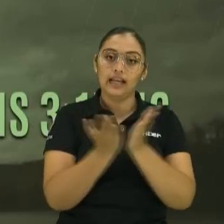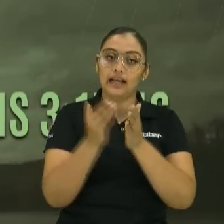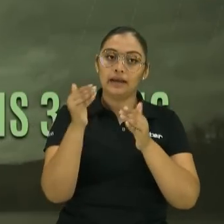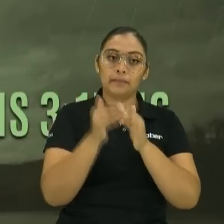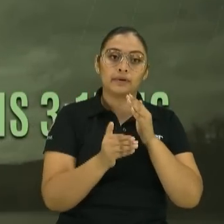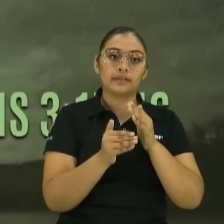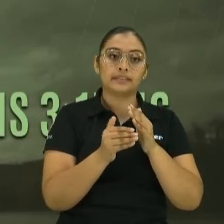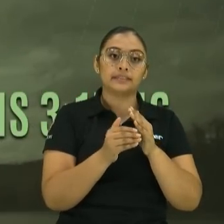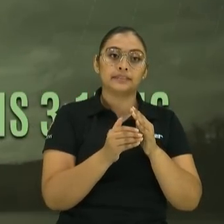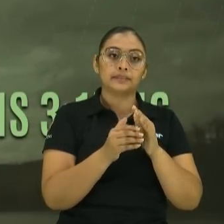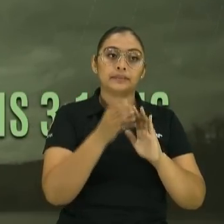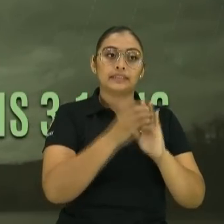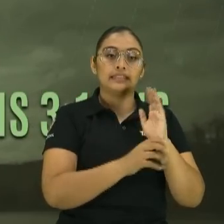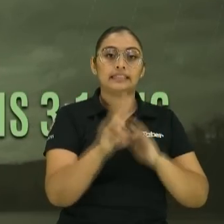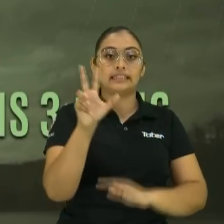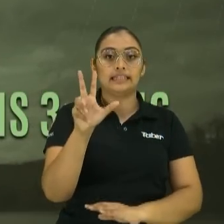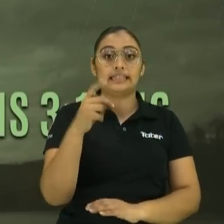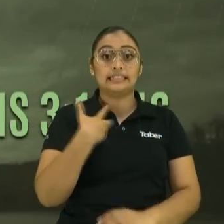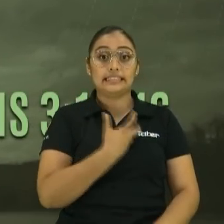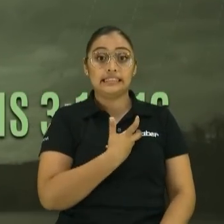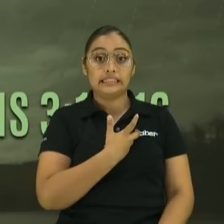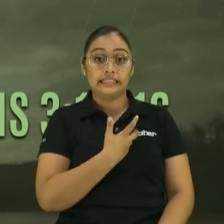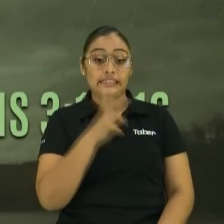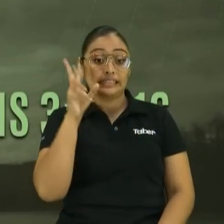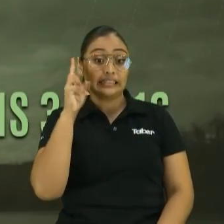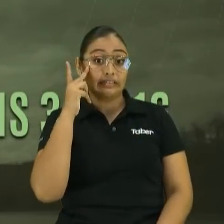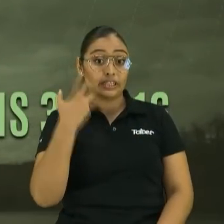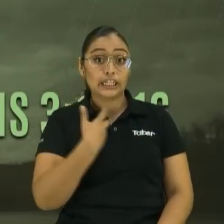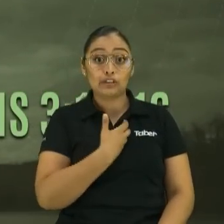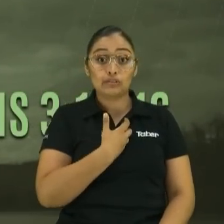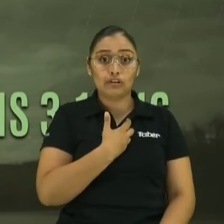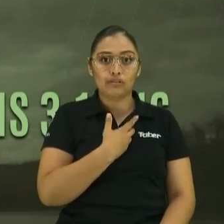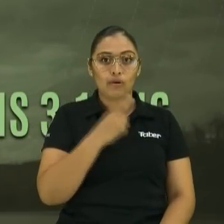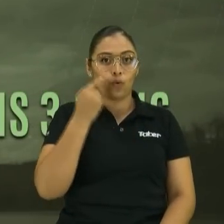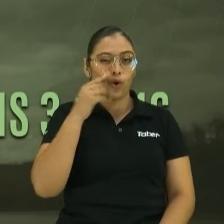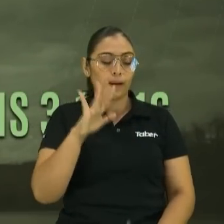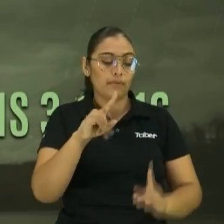que somos no somos ni fríos ni caliente Entonces qué somos tibios